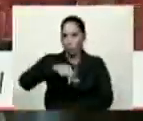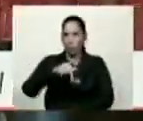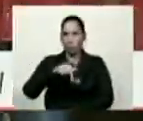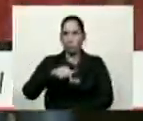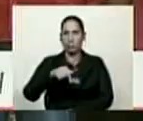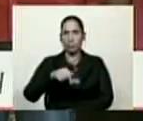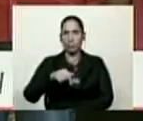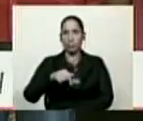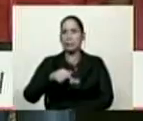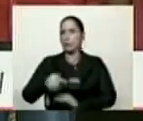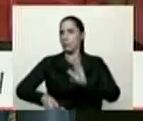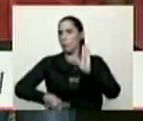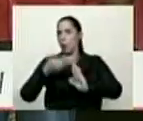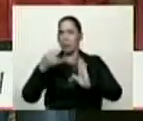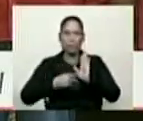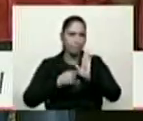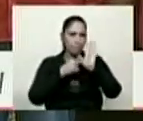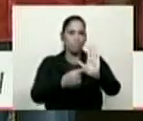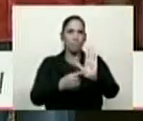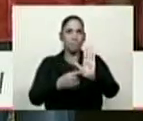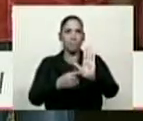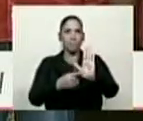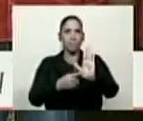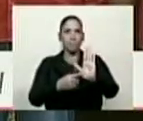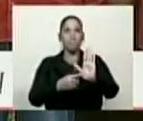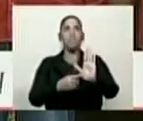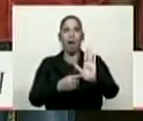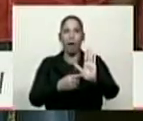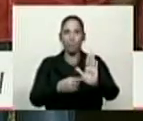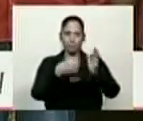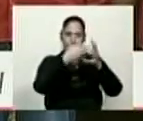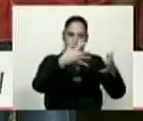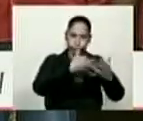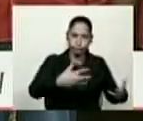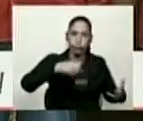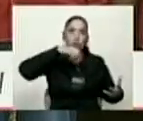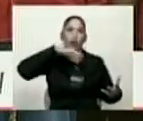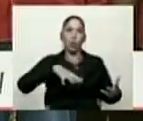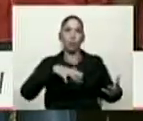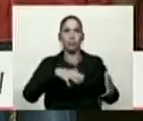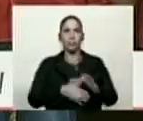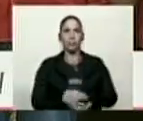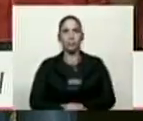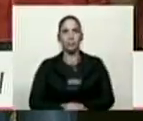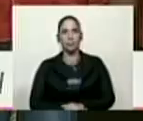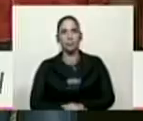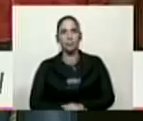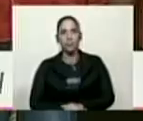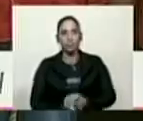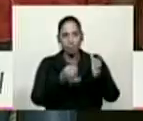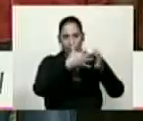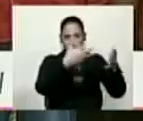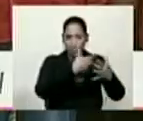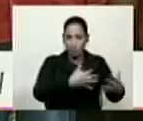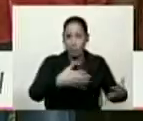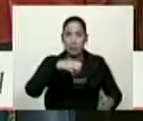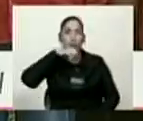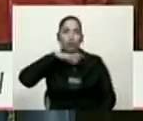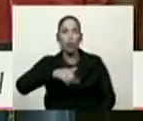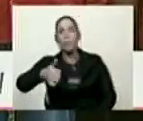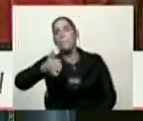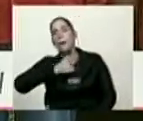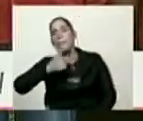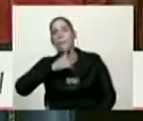un acto heroico. Y va a ser registrado en la historia. Va a ser registrado en la historia la